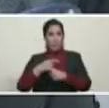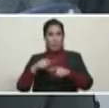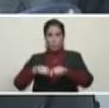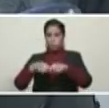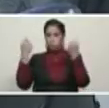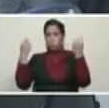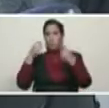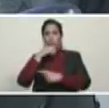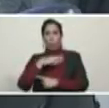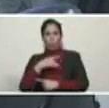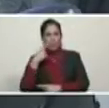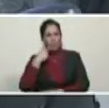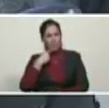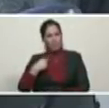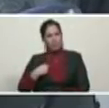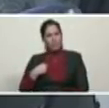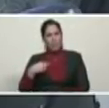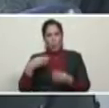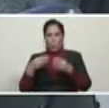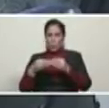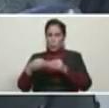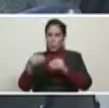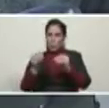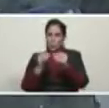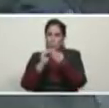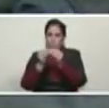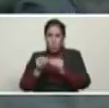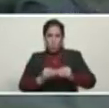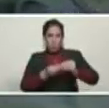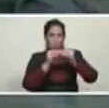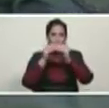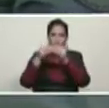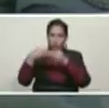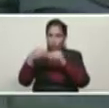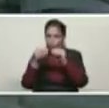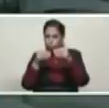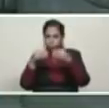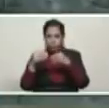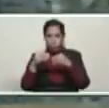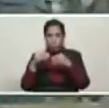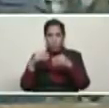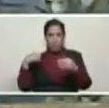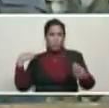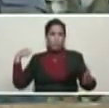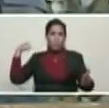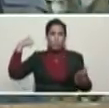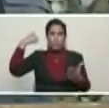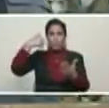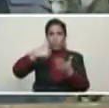decía el escultor de esta obra maravillosa, hay parte de la obra que seguramente ustedes